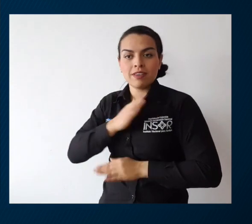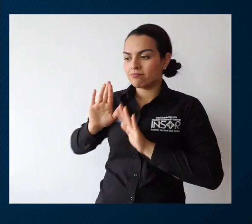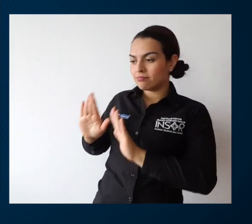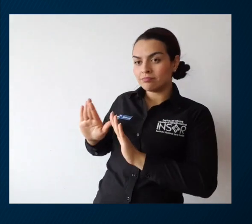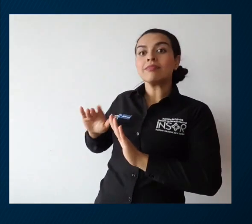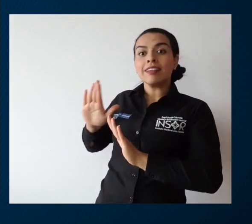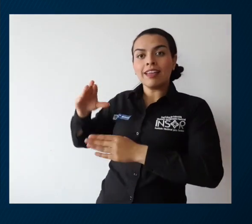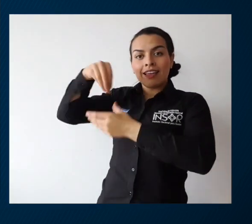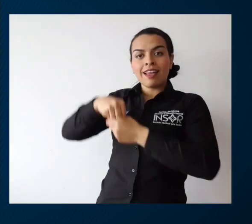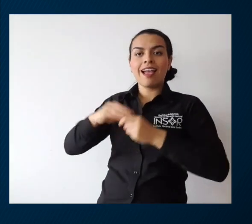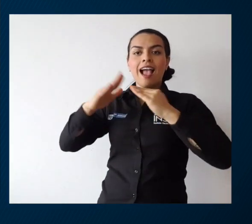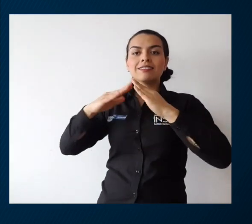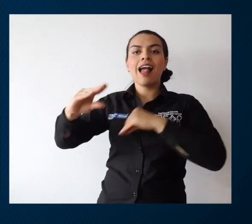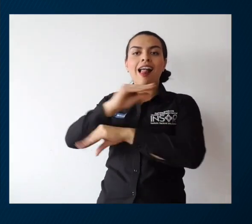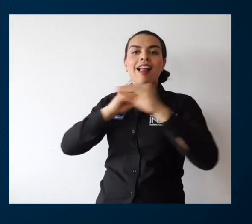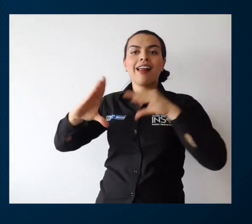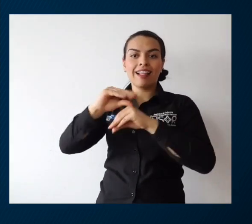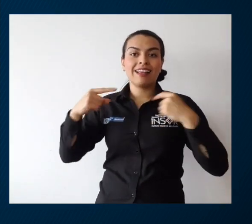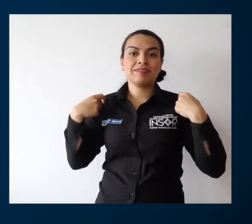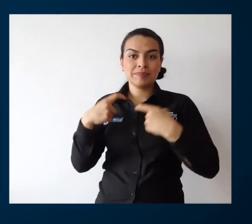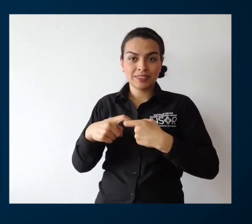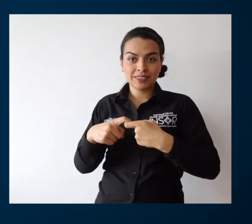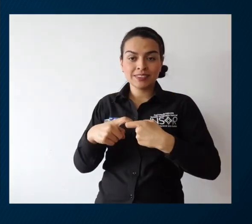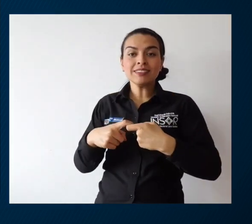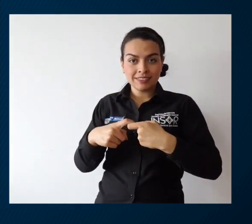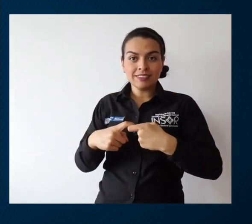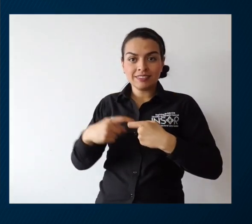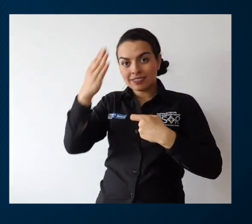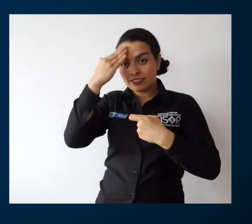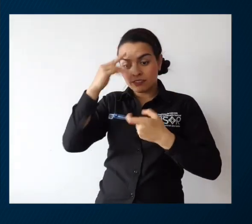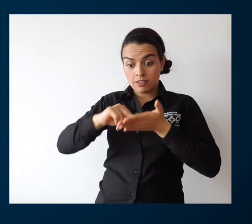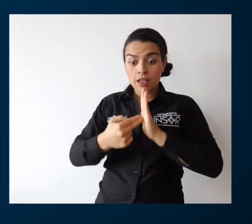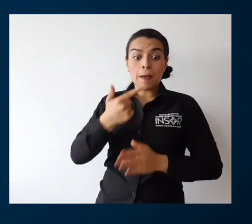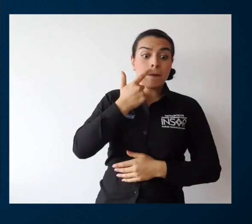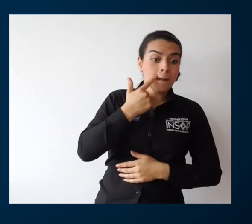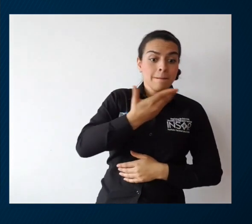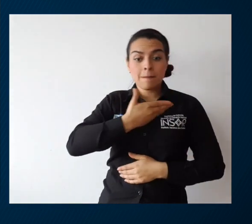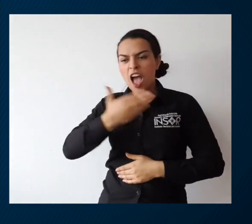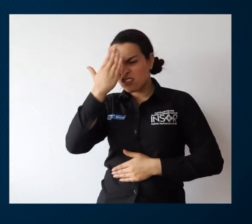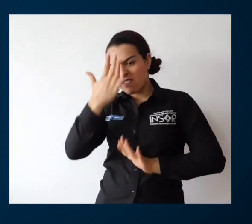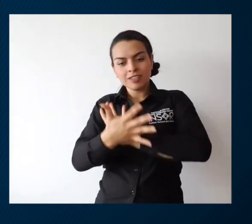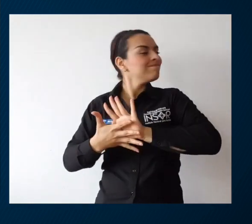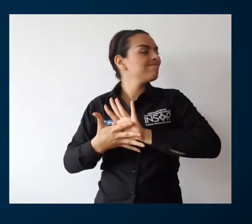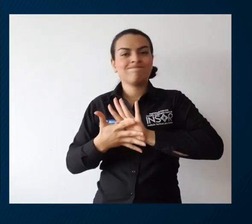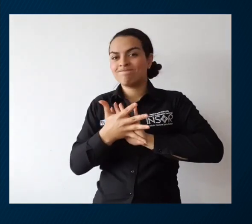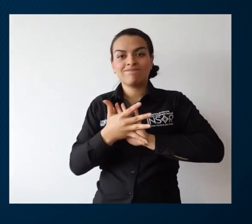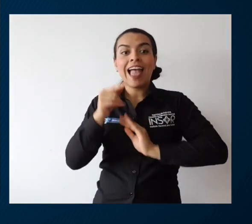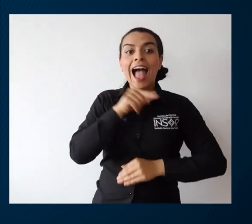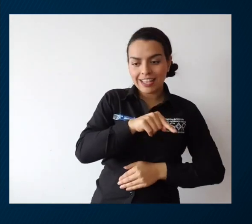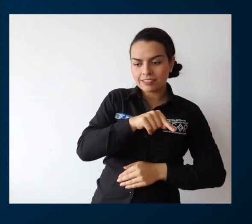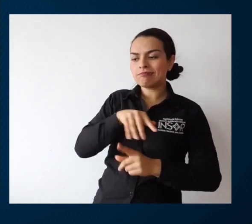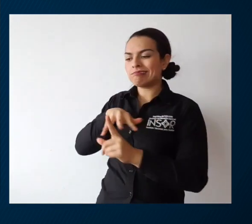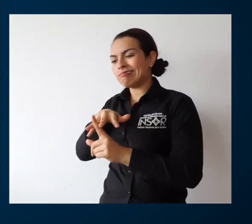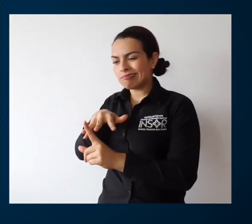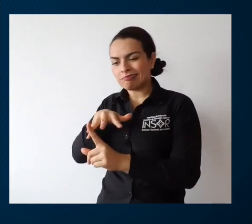materna, y en su casa pues se habla español, y no necesariamente padres y madres hablan español, hablan lengua de señas o dominan la lengua de señas,